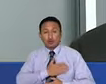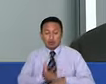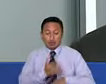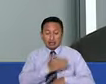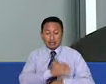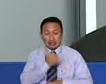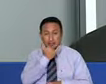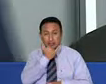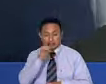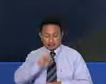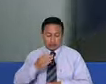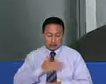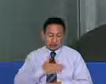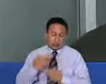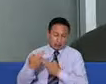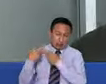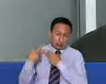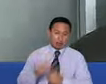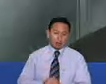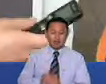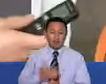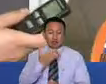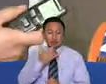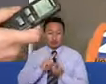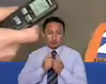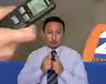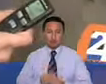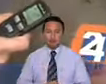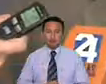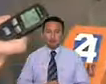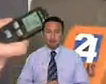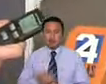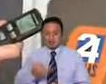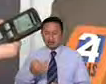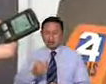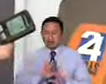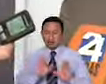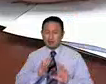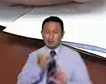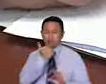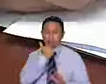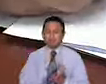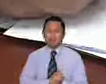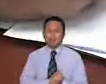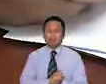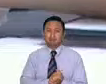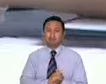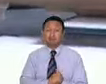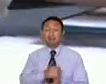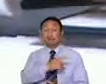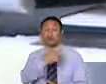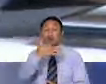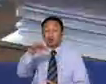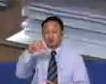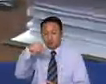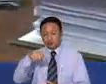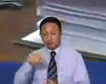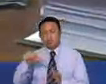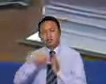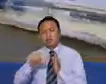fallas, y para lo cual rectificaremos. Estamos seguros que no habrá más errores ya. Y es que en el documento se citaron los